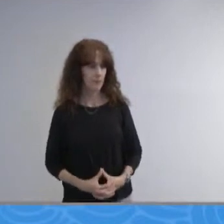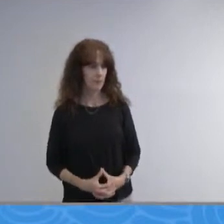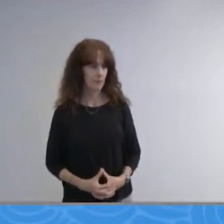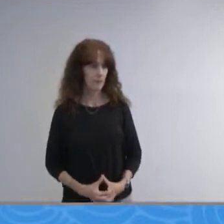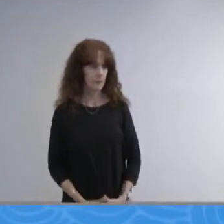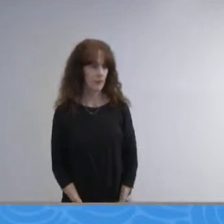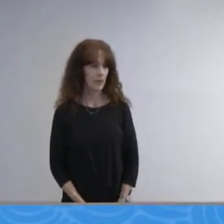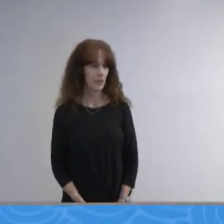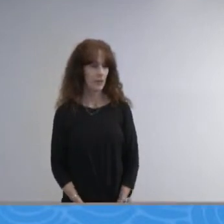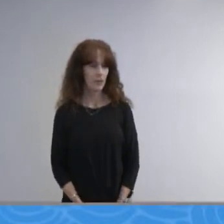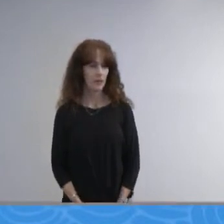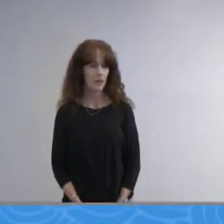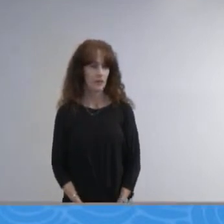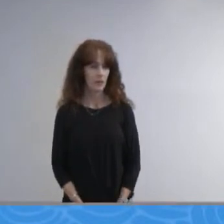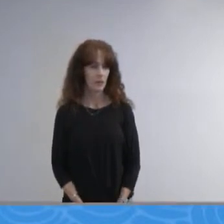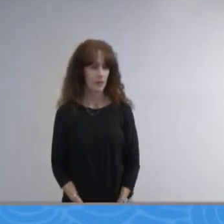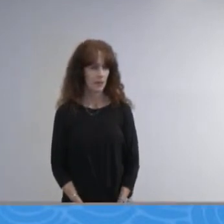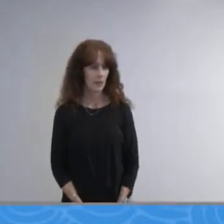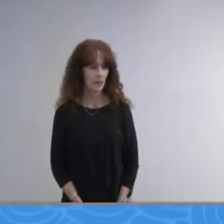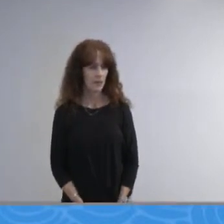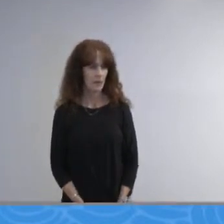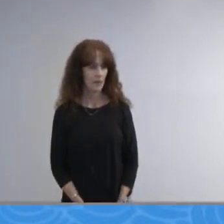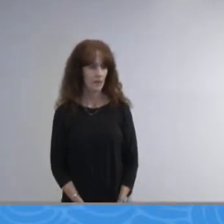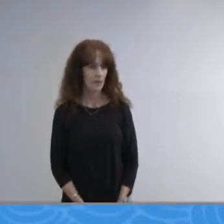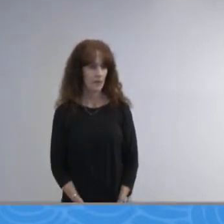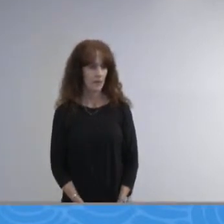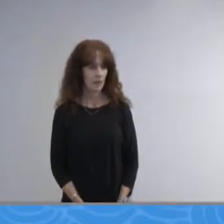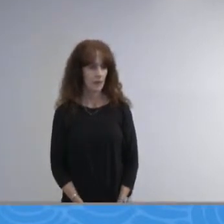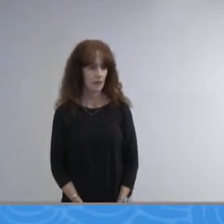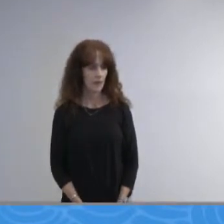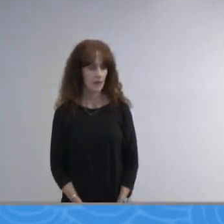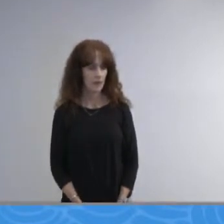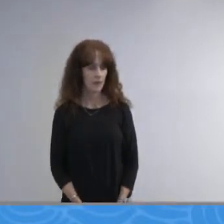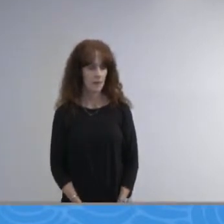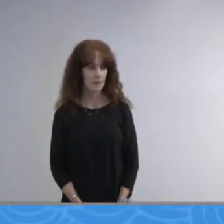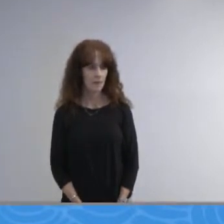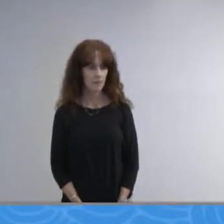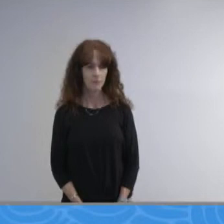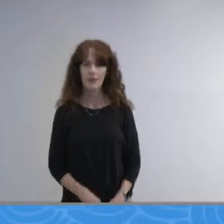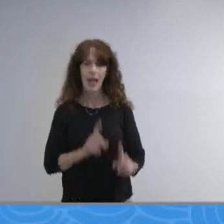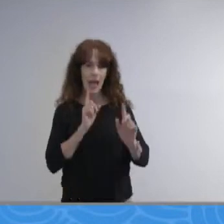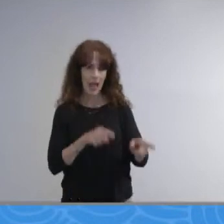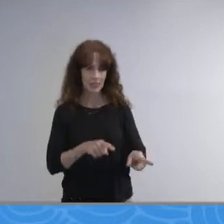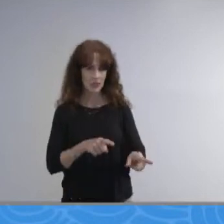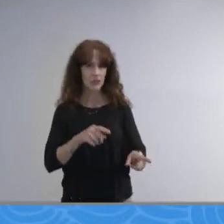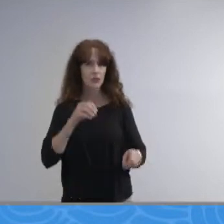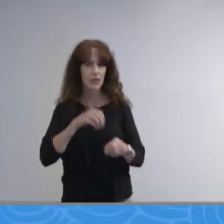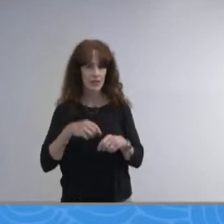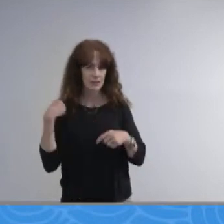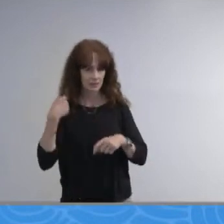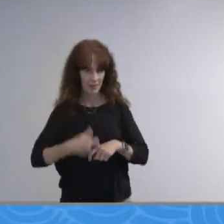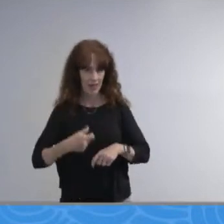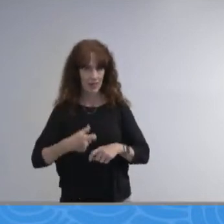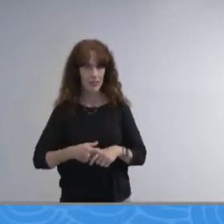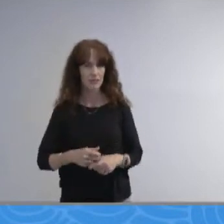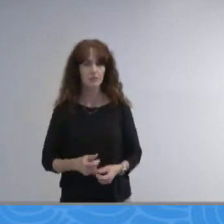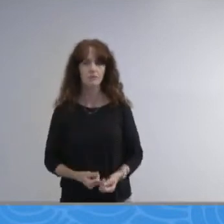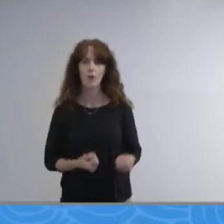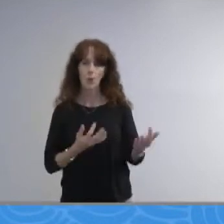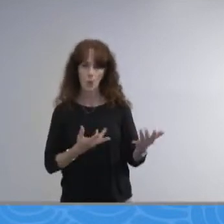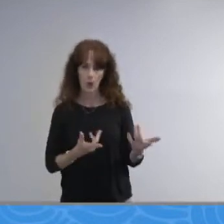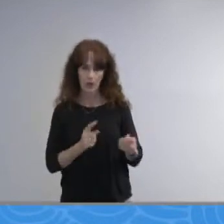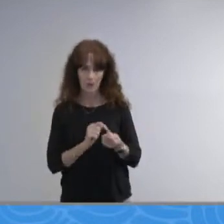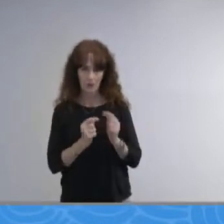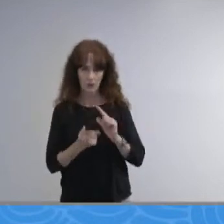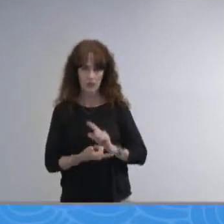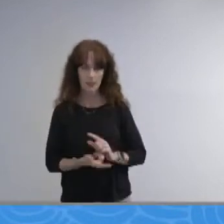Presentamos este taller, no hay menos personas. So, lo que hacemos nosotros es, en ciertas partes paramos en el taller por si los